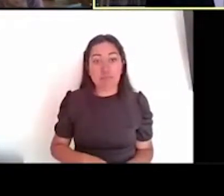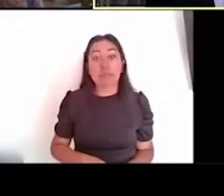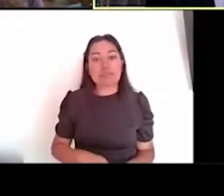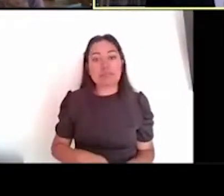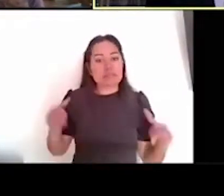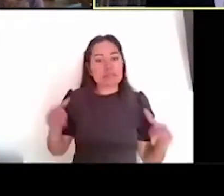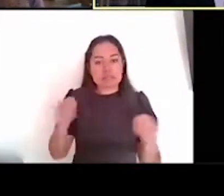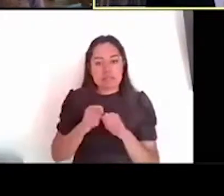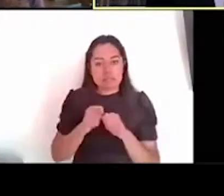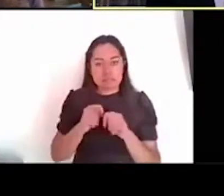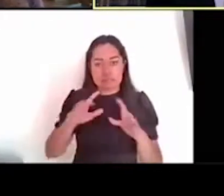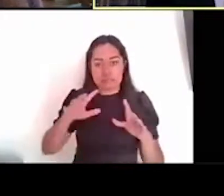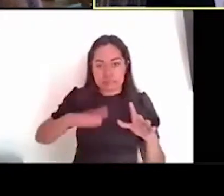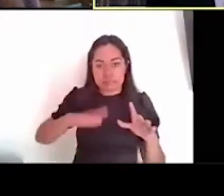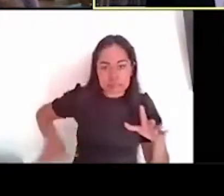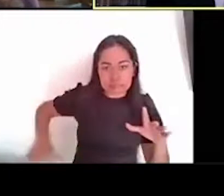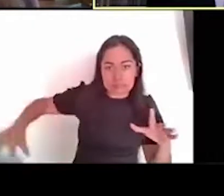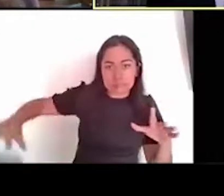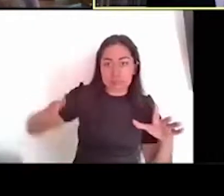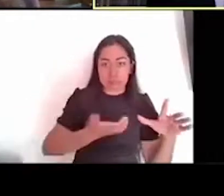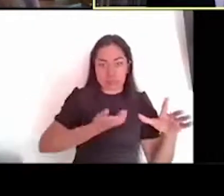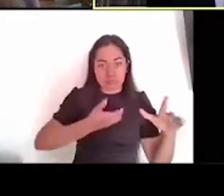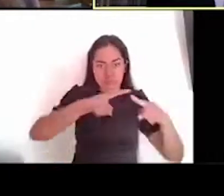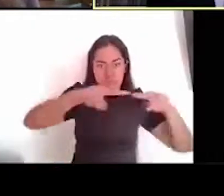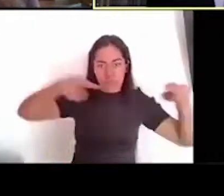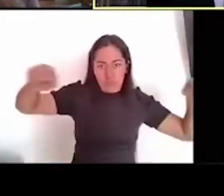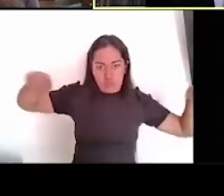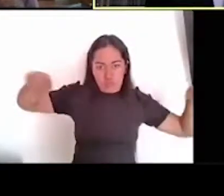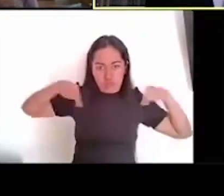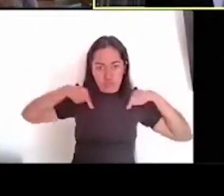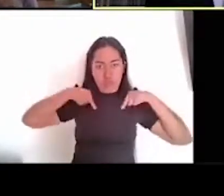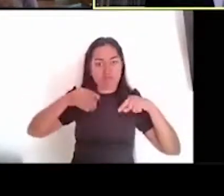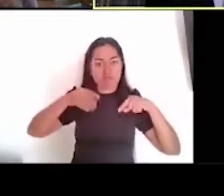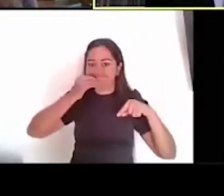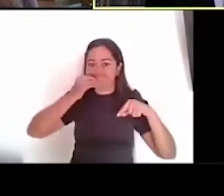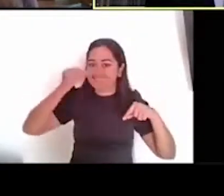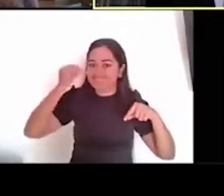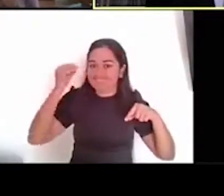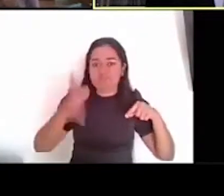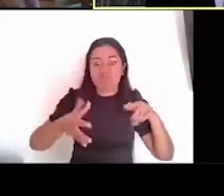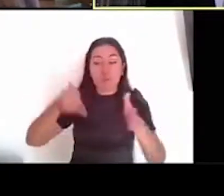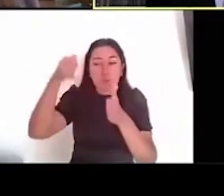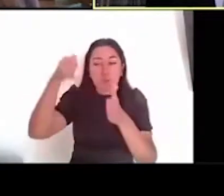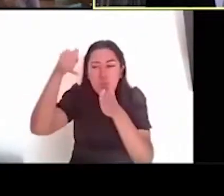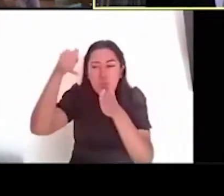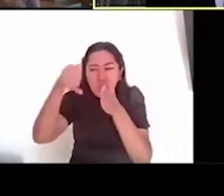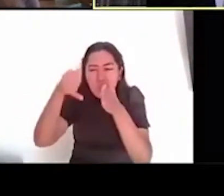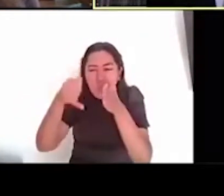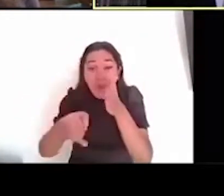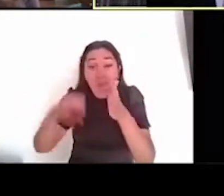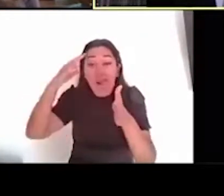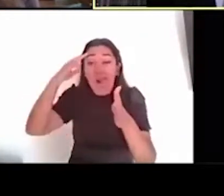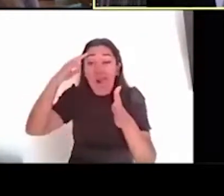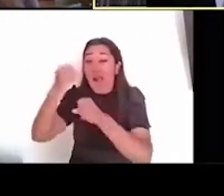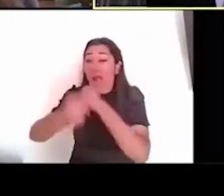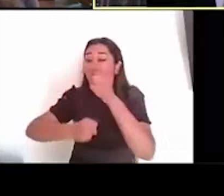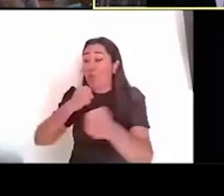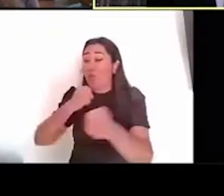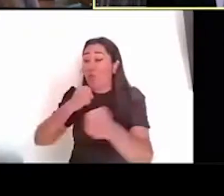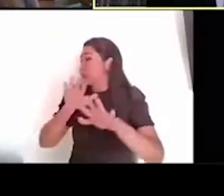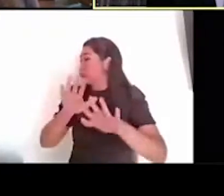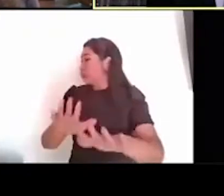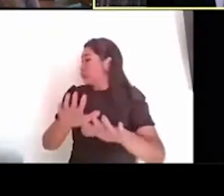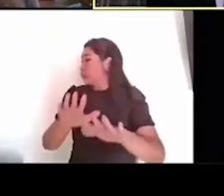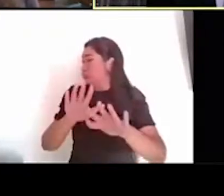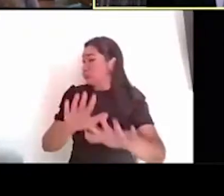arqueológica, lo que tenemos, y ha estado oculto durante muchos años. Ahí está, bajo